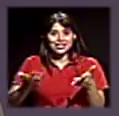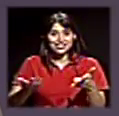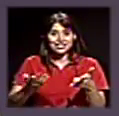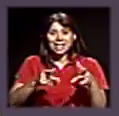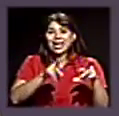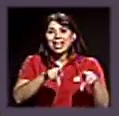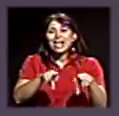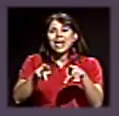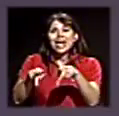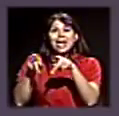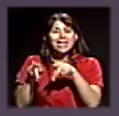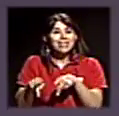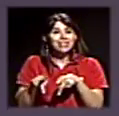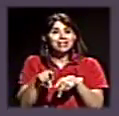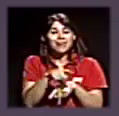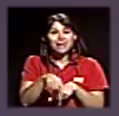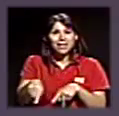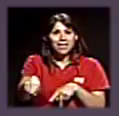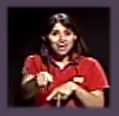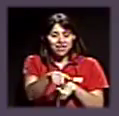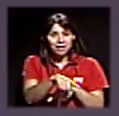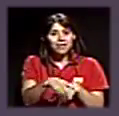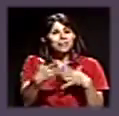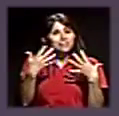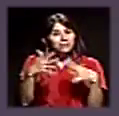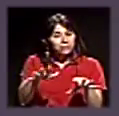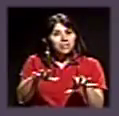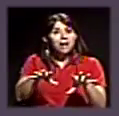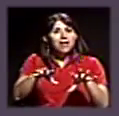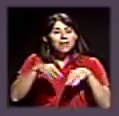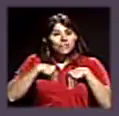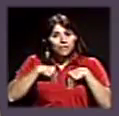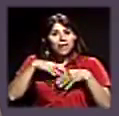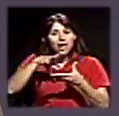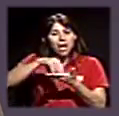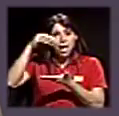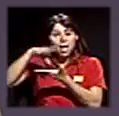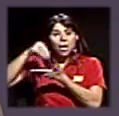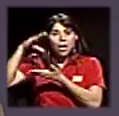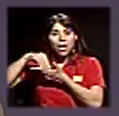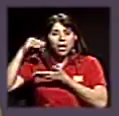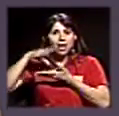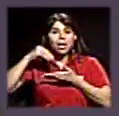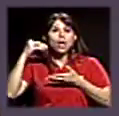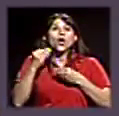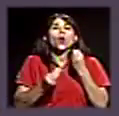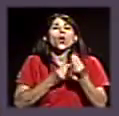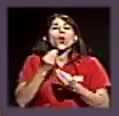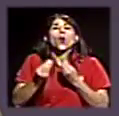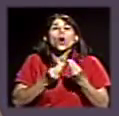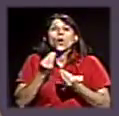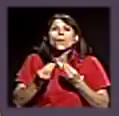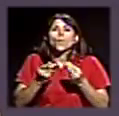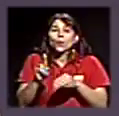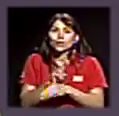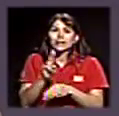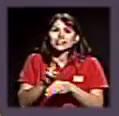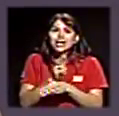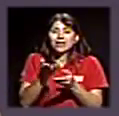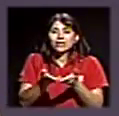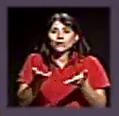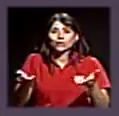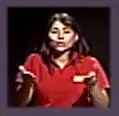que han tomado la formación que doy de Parinama Yoga, que es básicamente cómo utilizar los recursos del